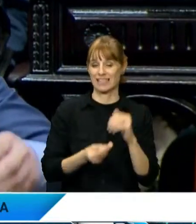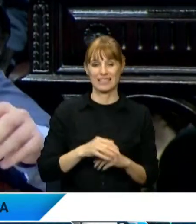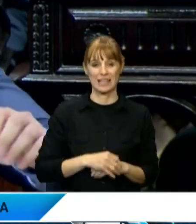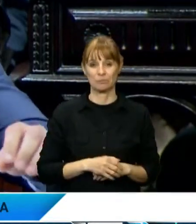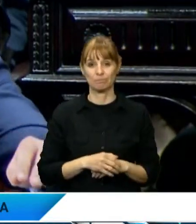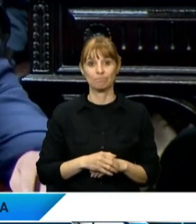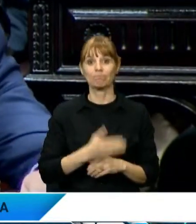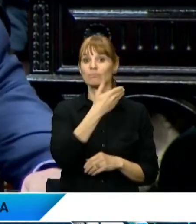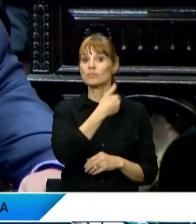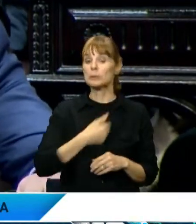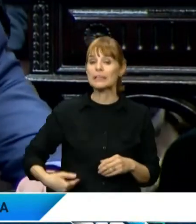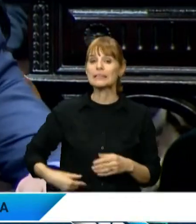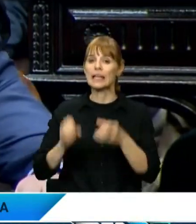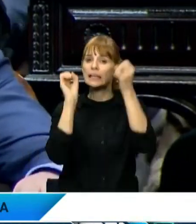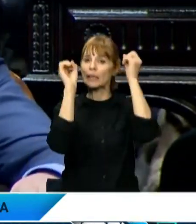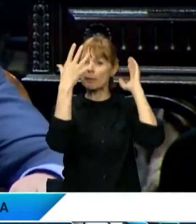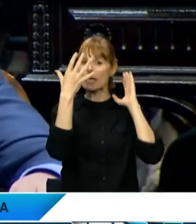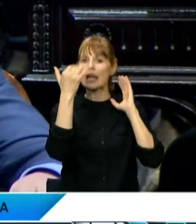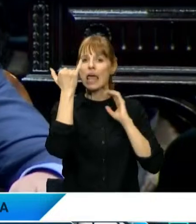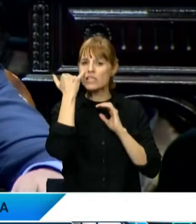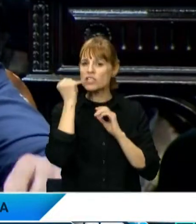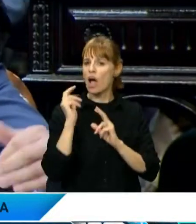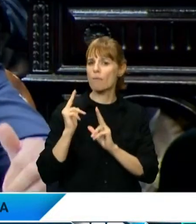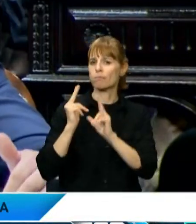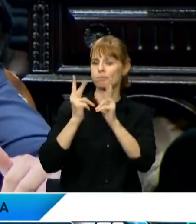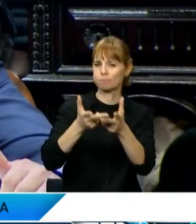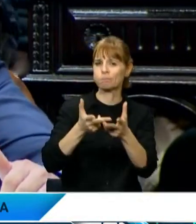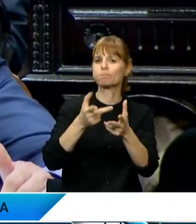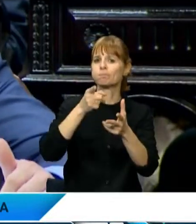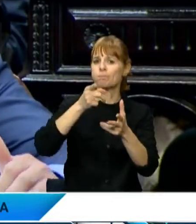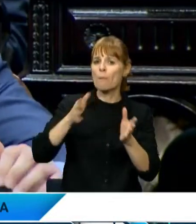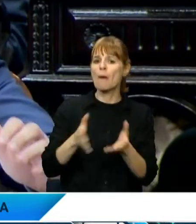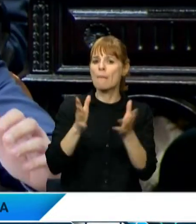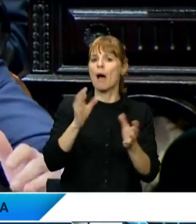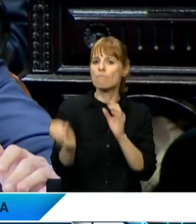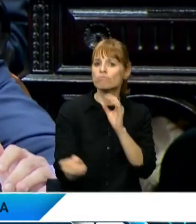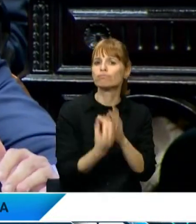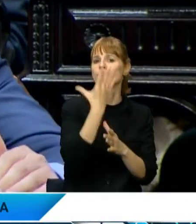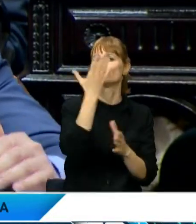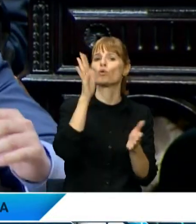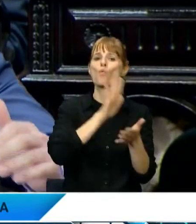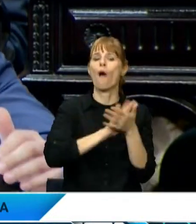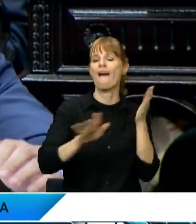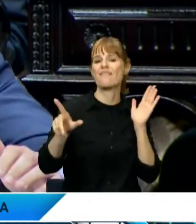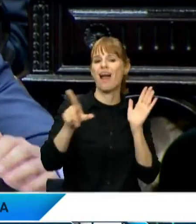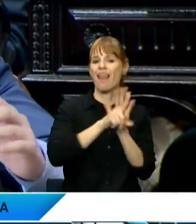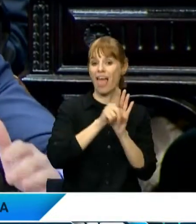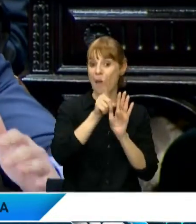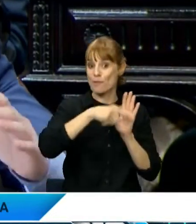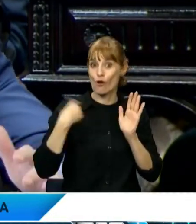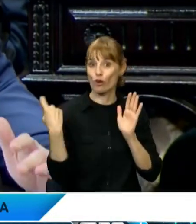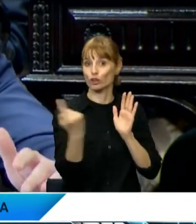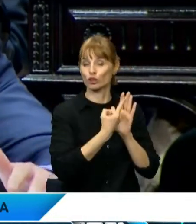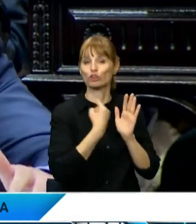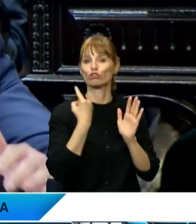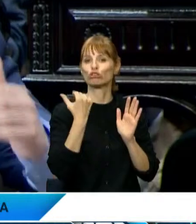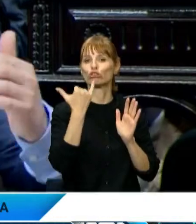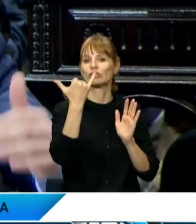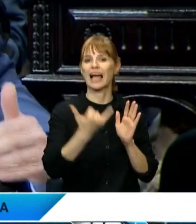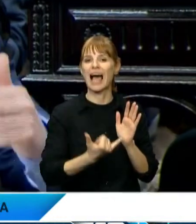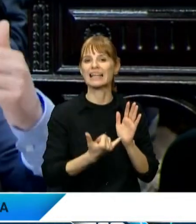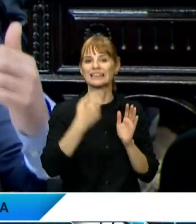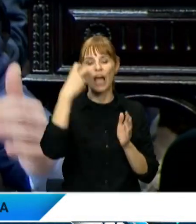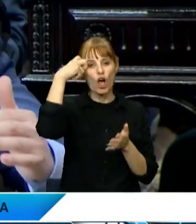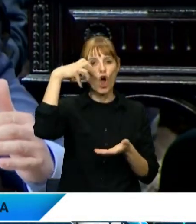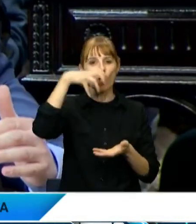El presidente Milei ya nos ha dicho que va a generar nuevas leyes para que nosotros tengamos acá en